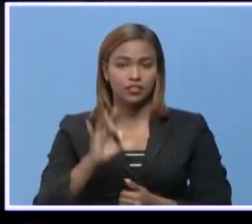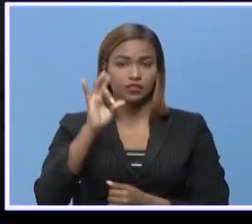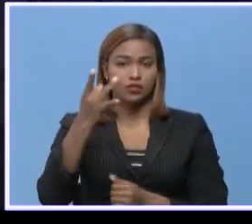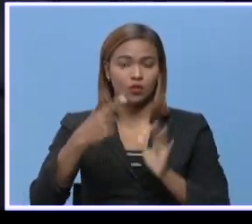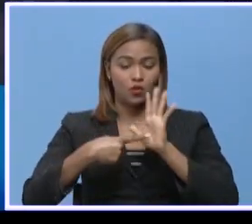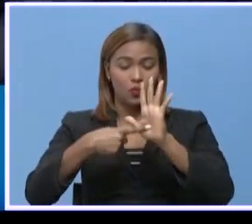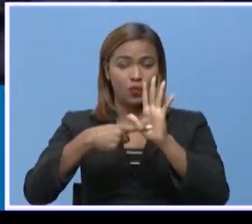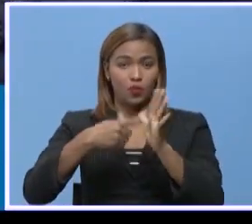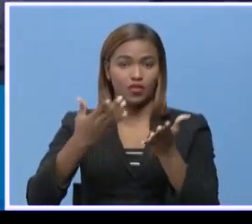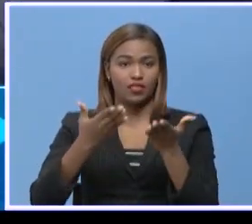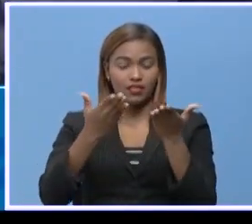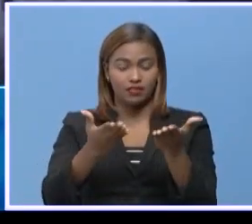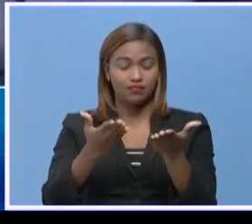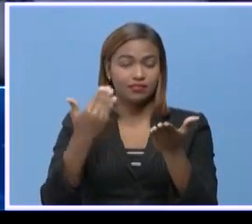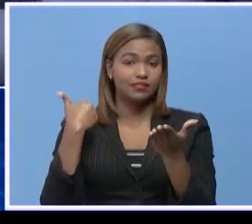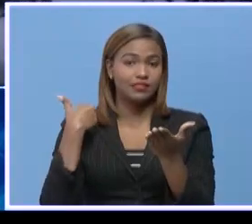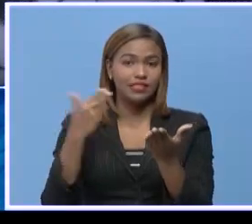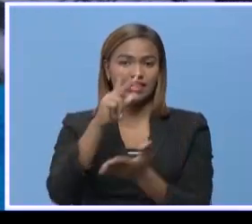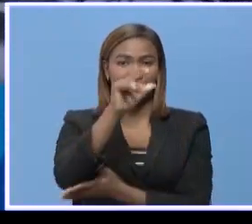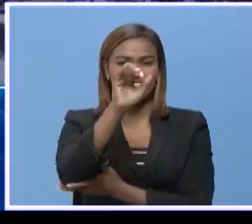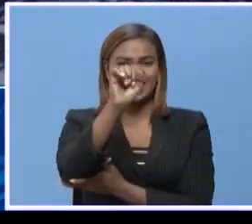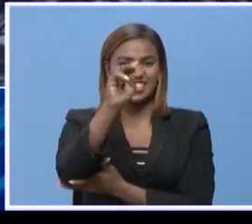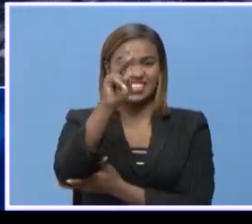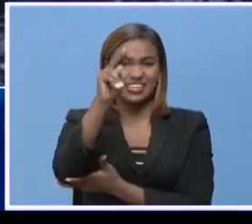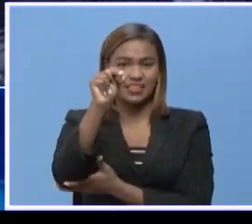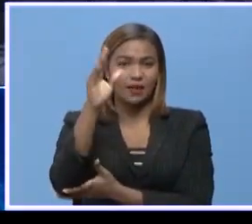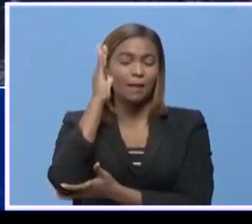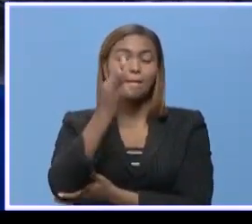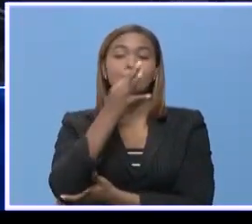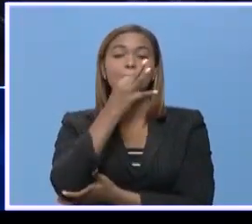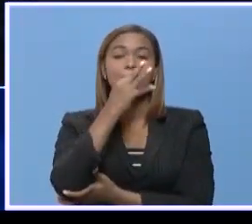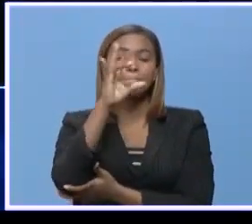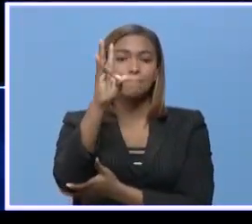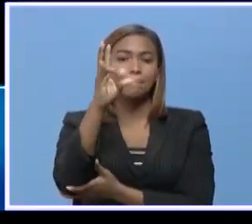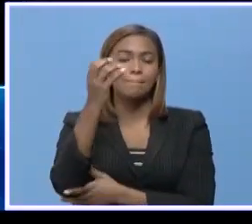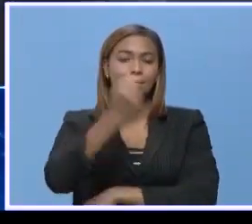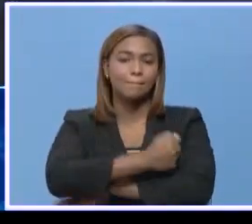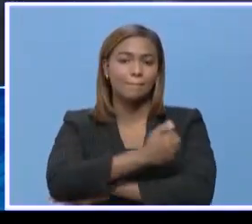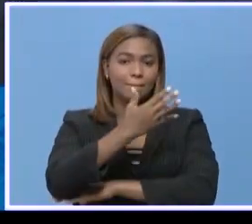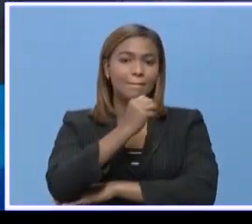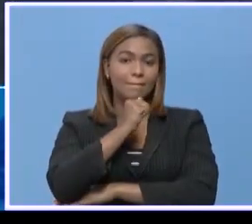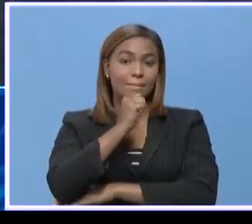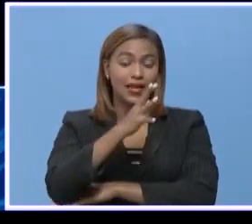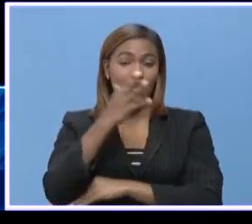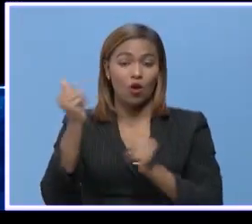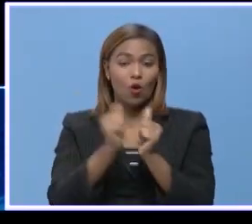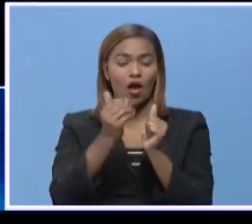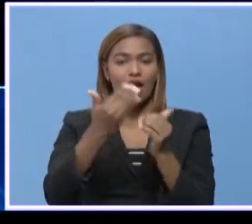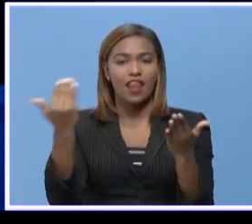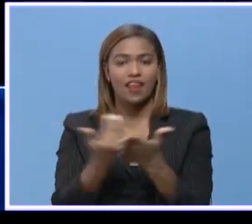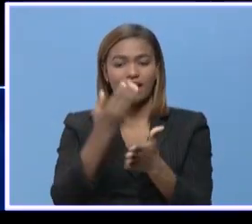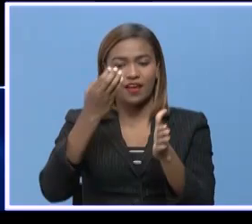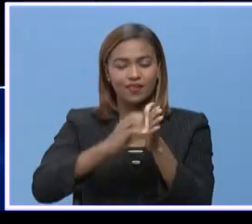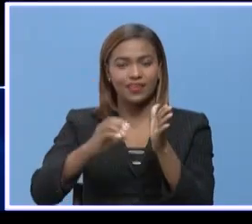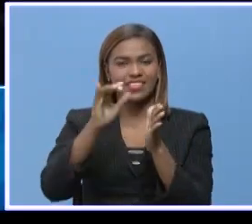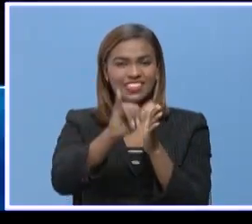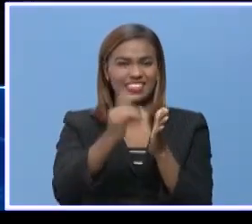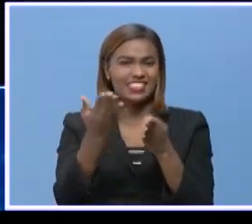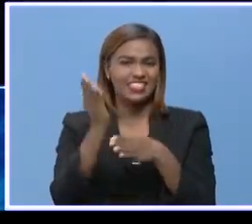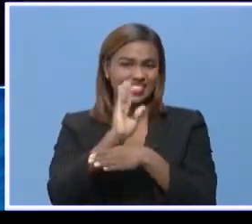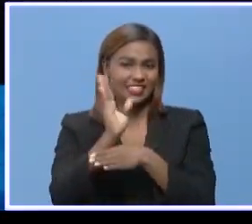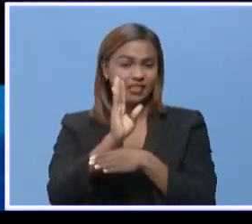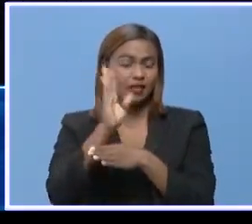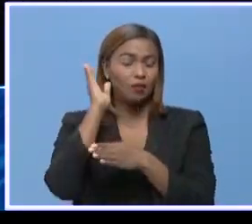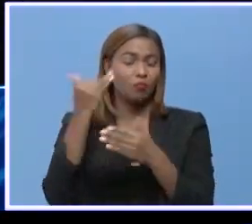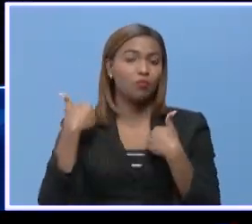entrega de Resident Evil, Resident Evil Village, será el próximo 7 de mayo y con ella un nuevo capítulo de la serie de survival horror